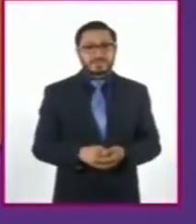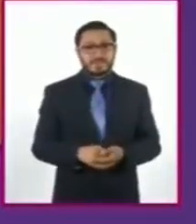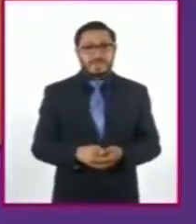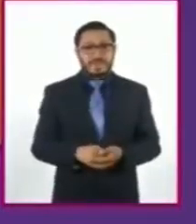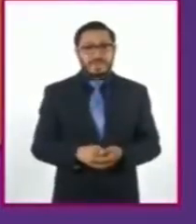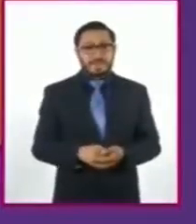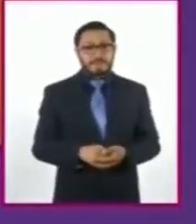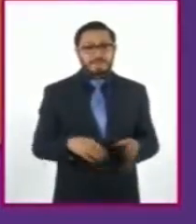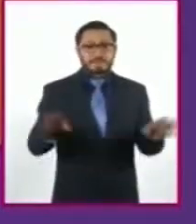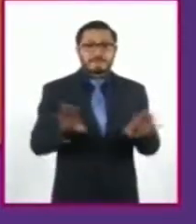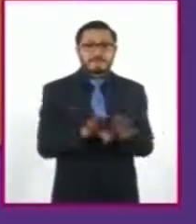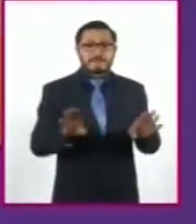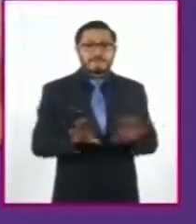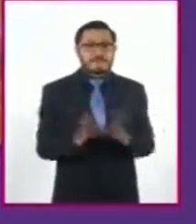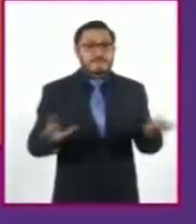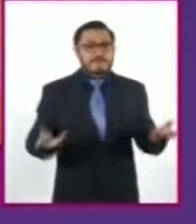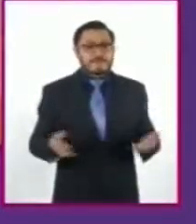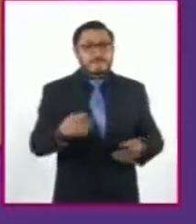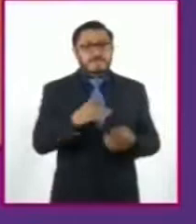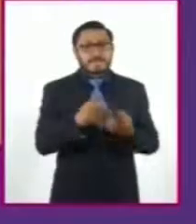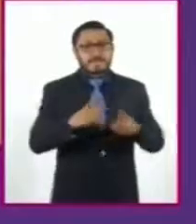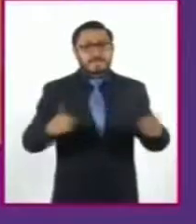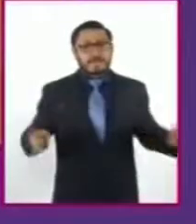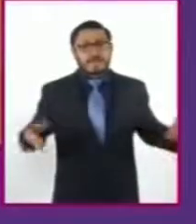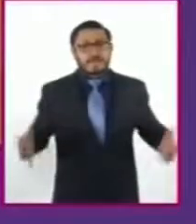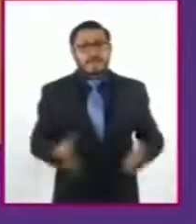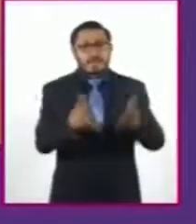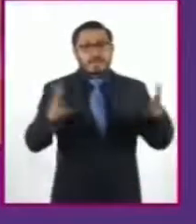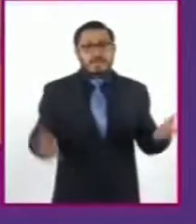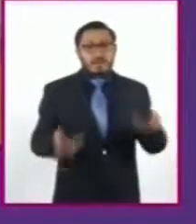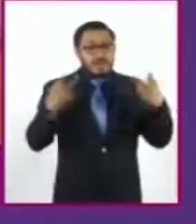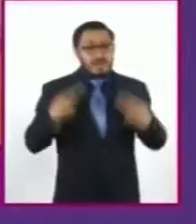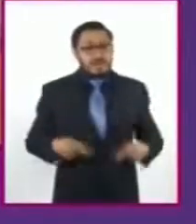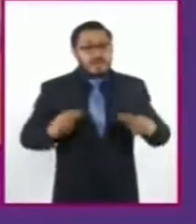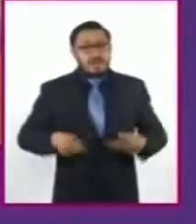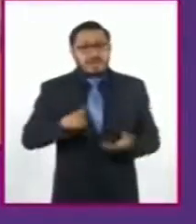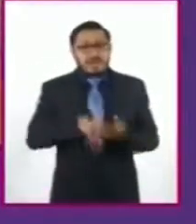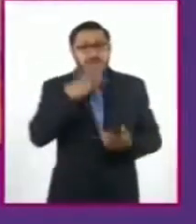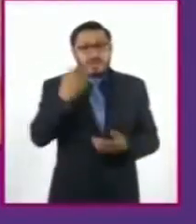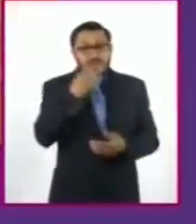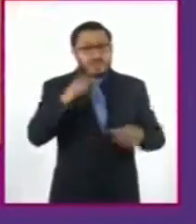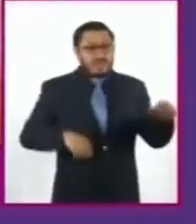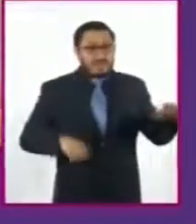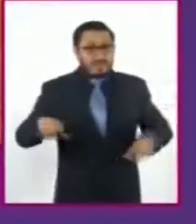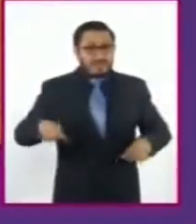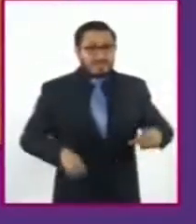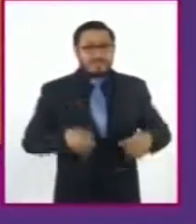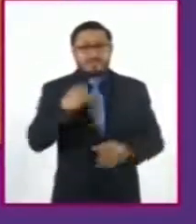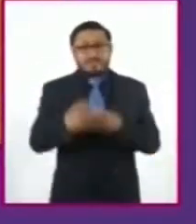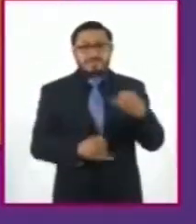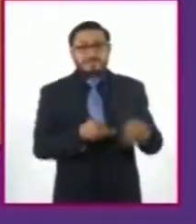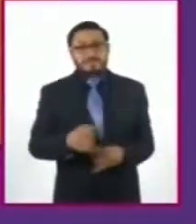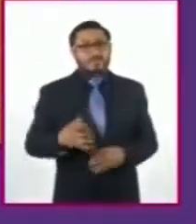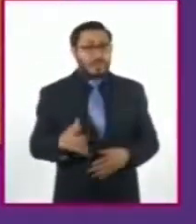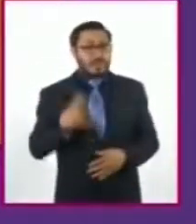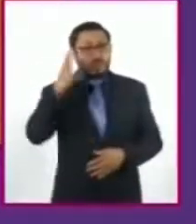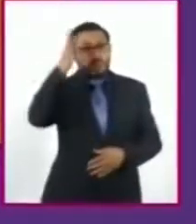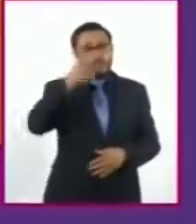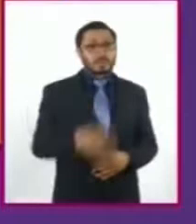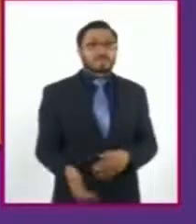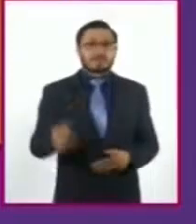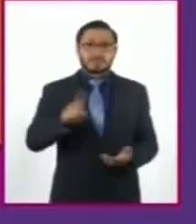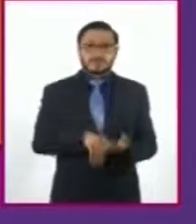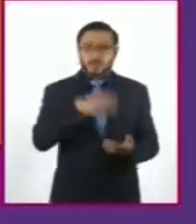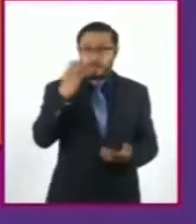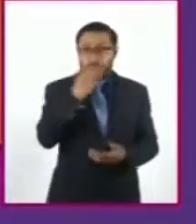¿Cómo se relaciona el desarrollo potencial personal en mi escuela, en mis actividades recreativas y en un futuro? En mi escuela, ya